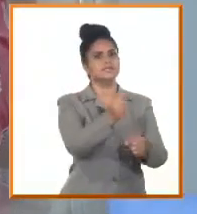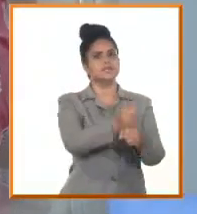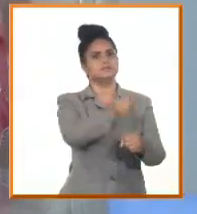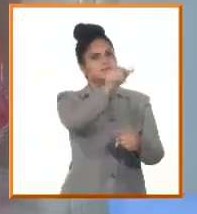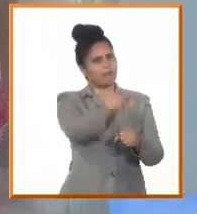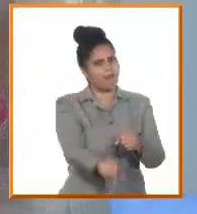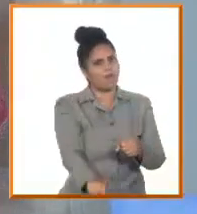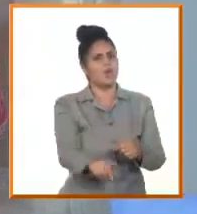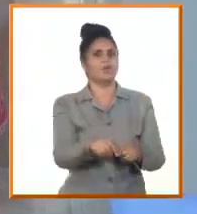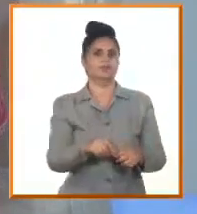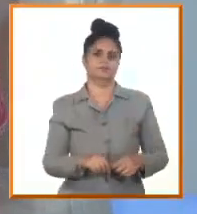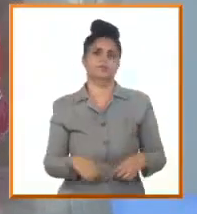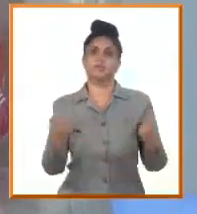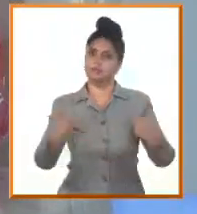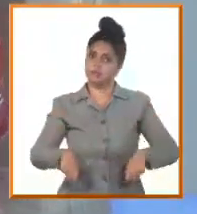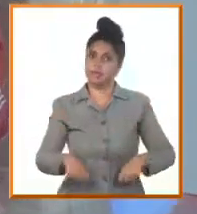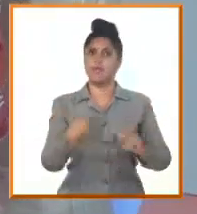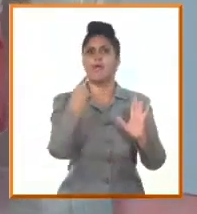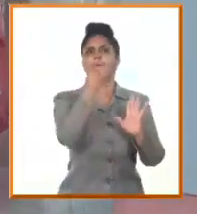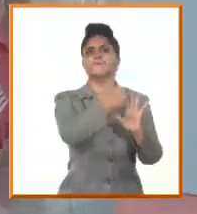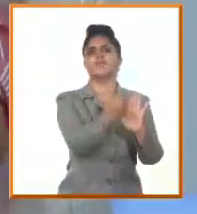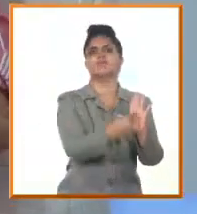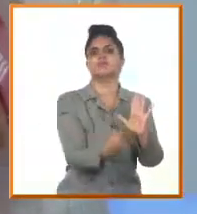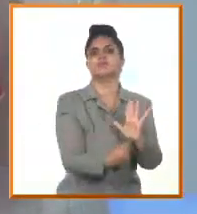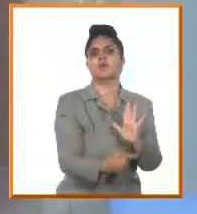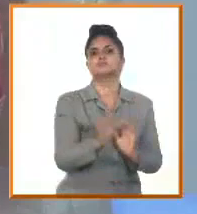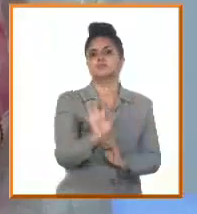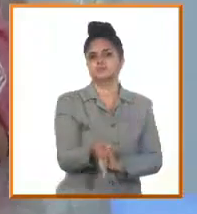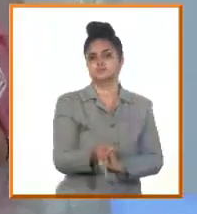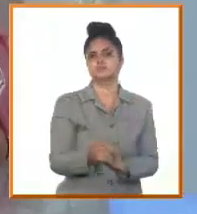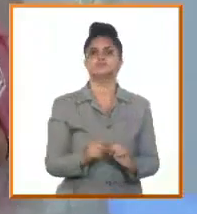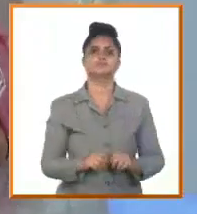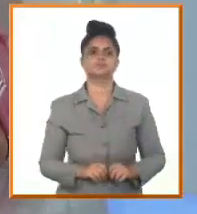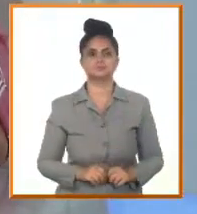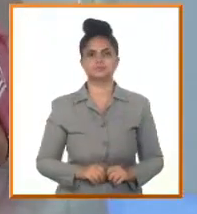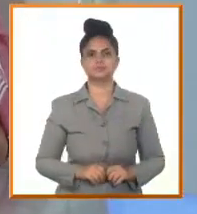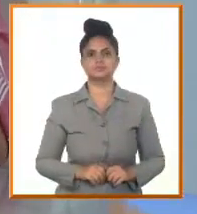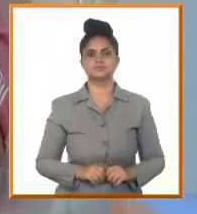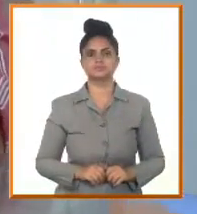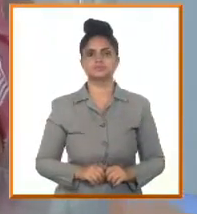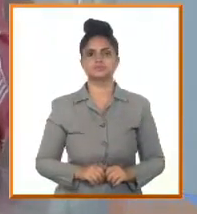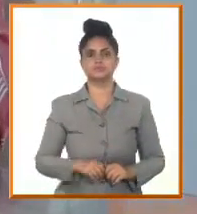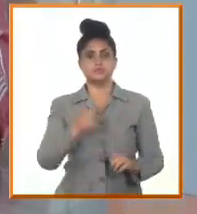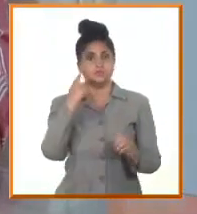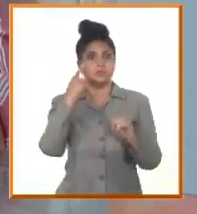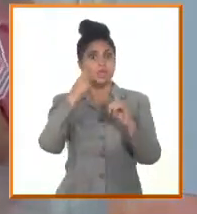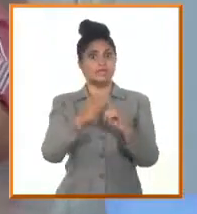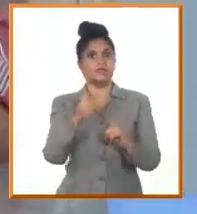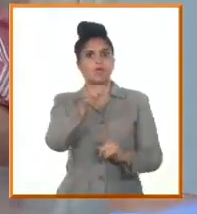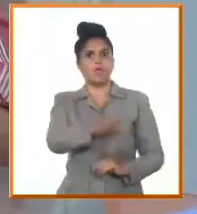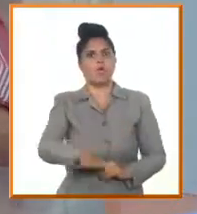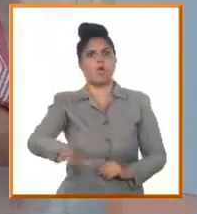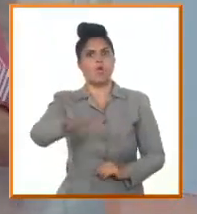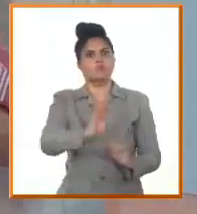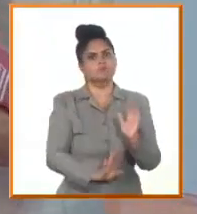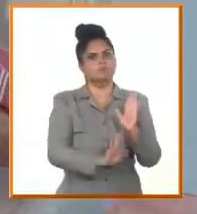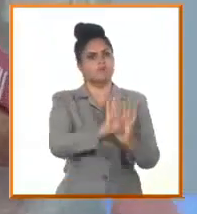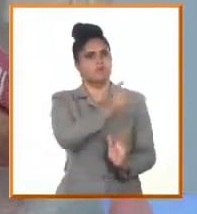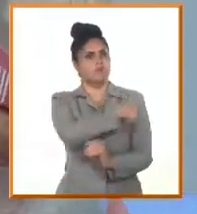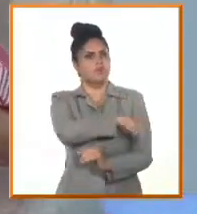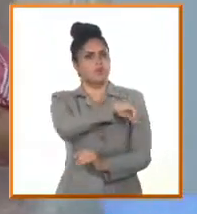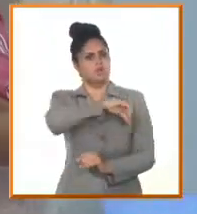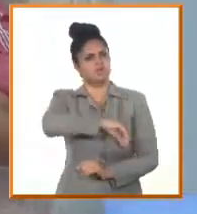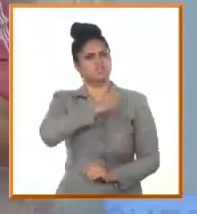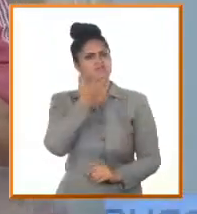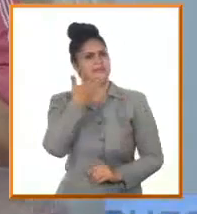digamos beneficiosas de algún modo vamos a decir así o que buscan el beneficio para la sociedad indiscutiblemente empiezan a